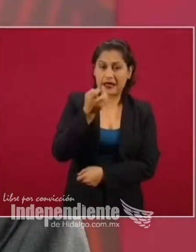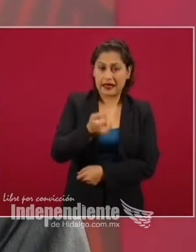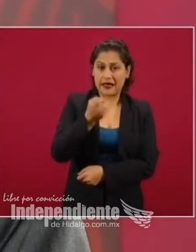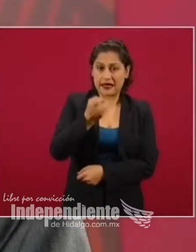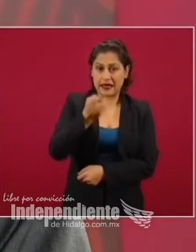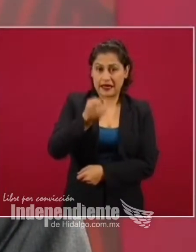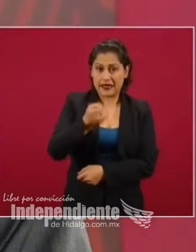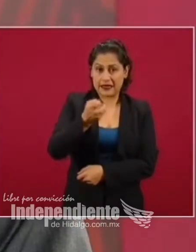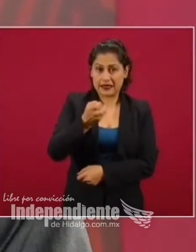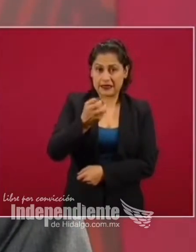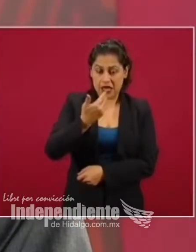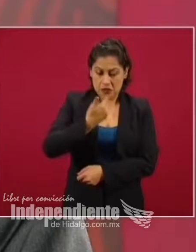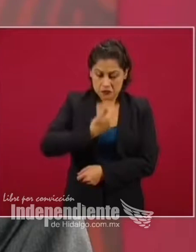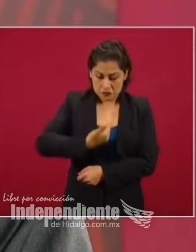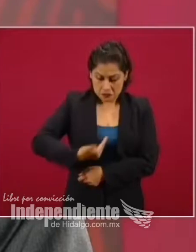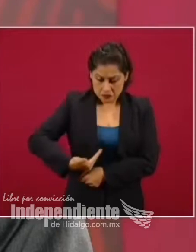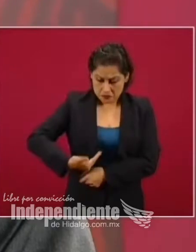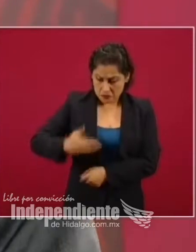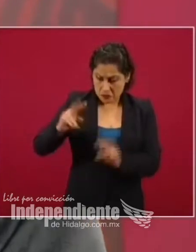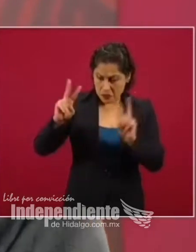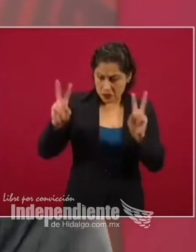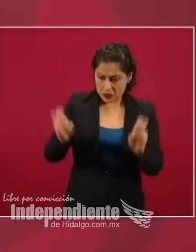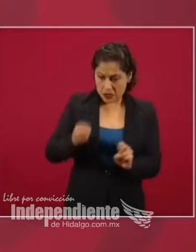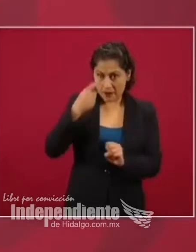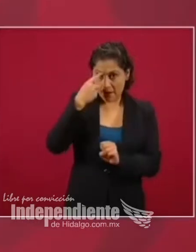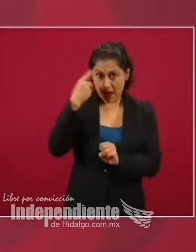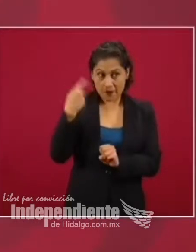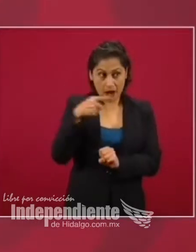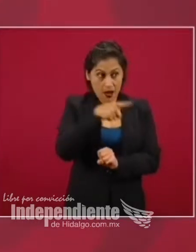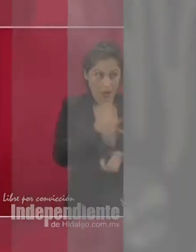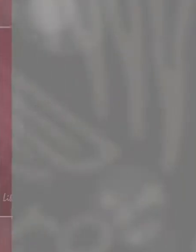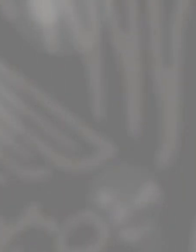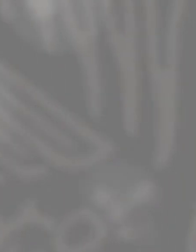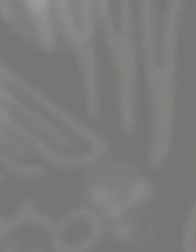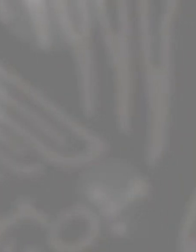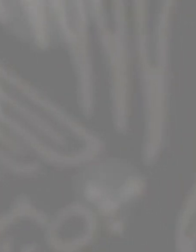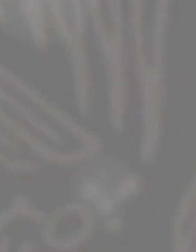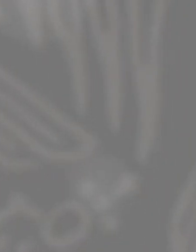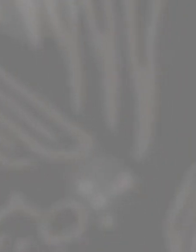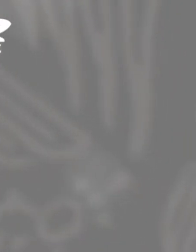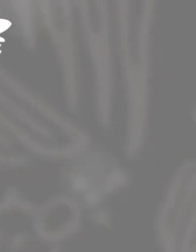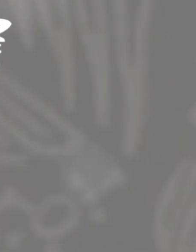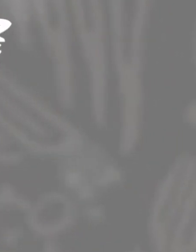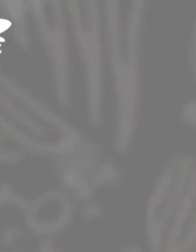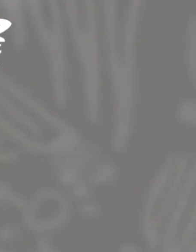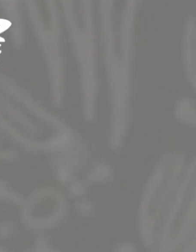la institución presidencial. Hay que cuidar la investidura.